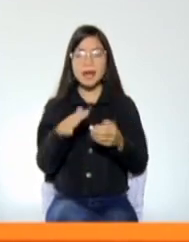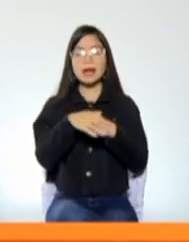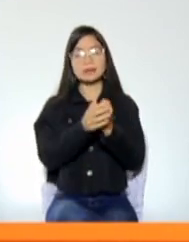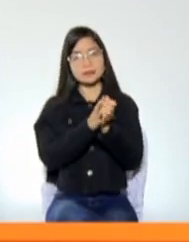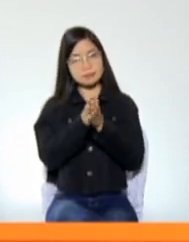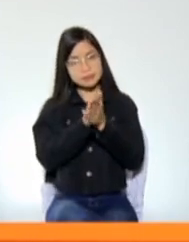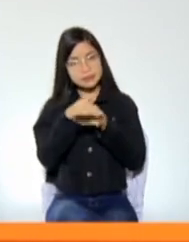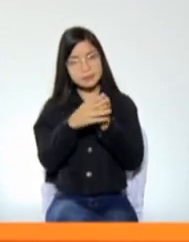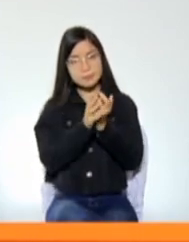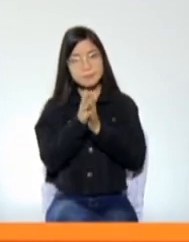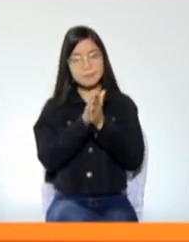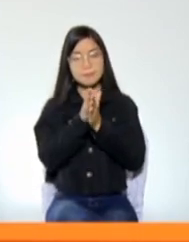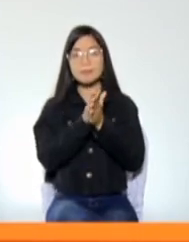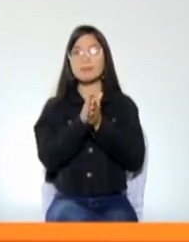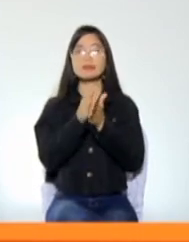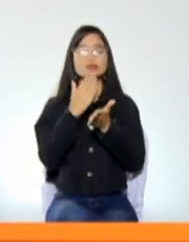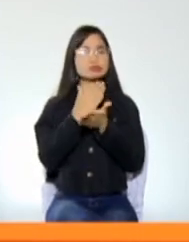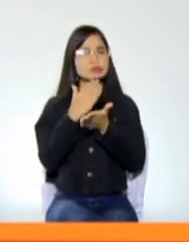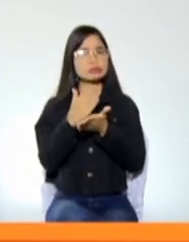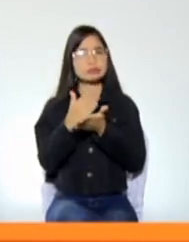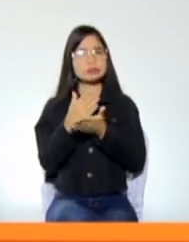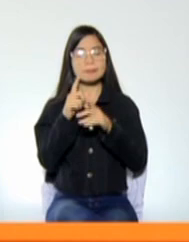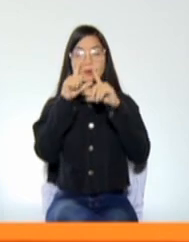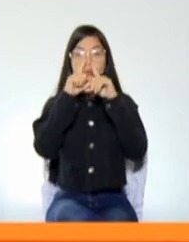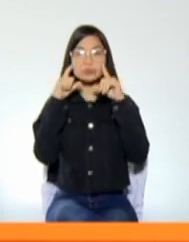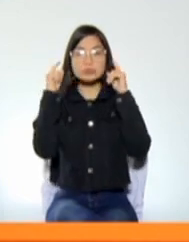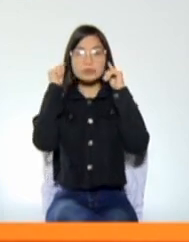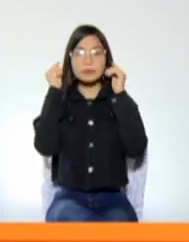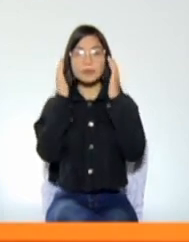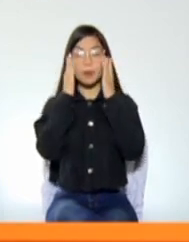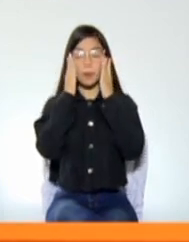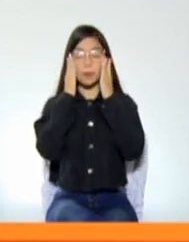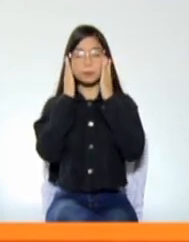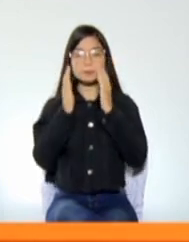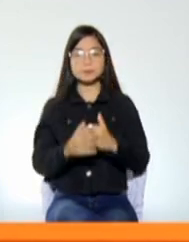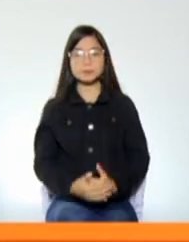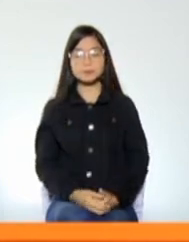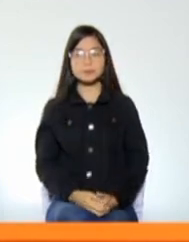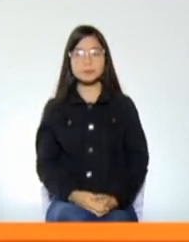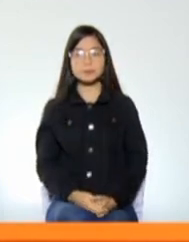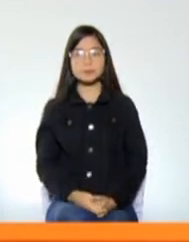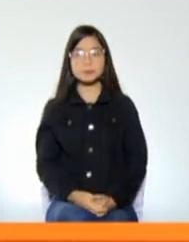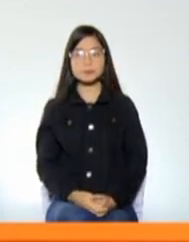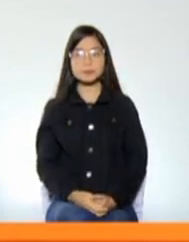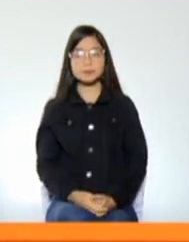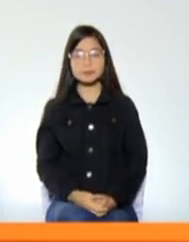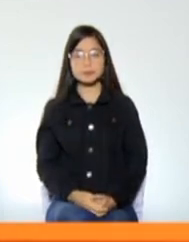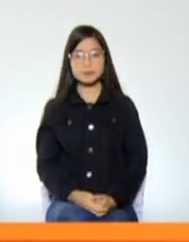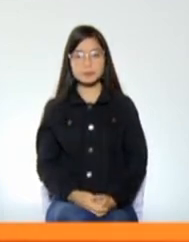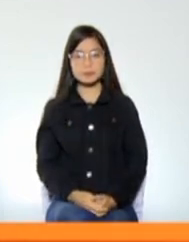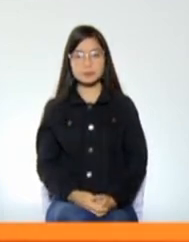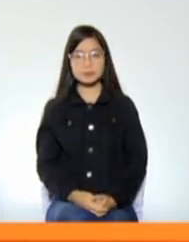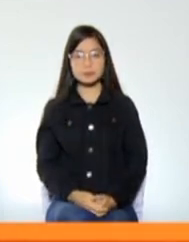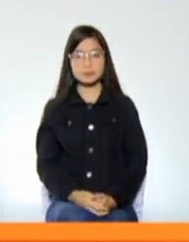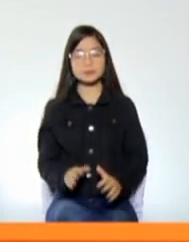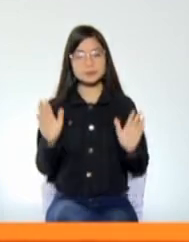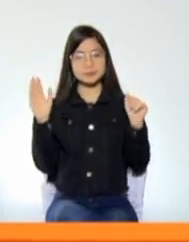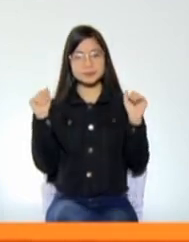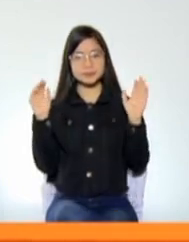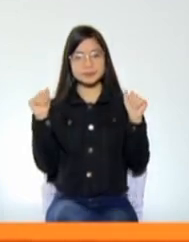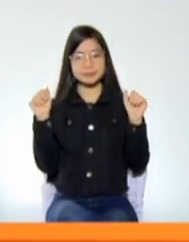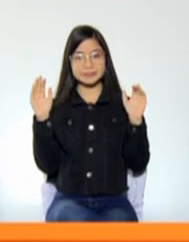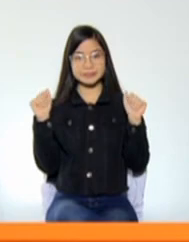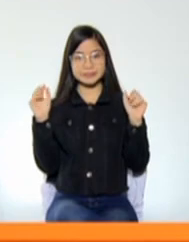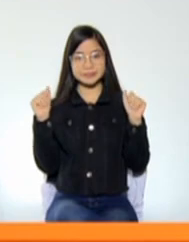Lavarnos las manos con frecuencia y utilizar el tapaboca cuando nos encontremos en lugares públicos. Hasta una nueva